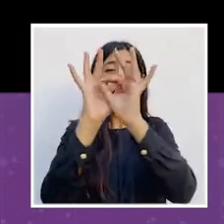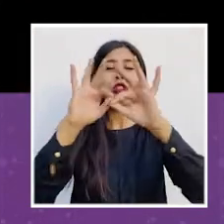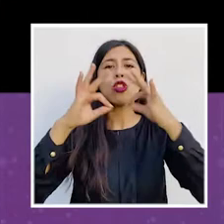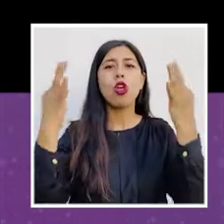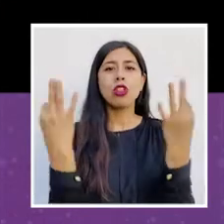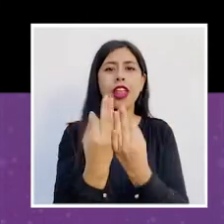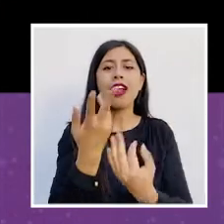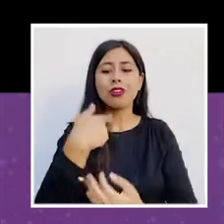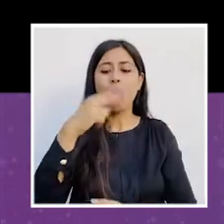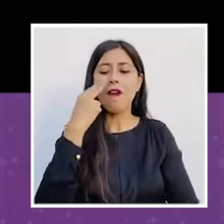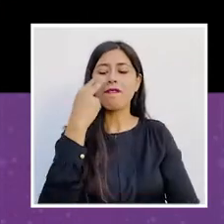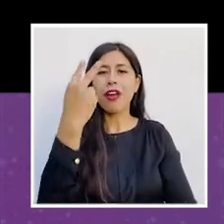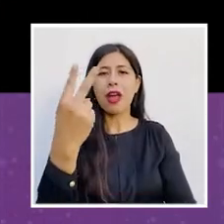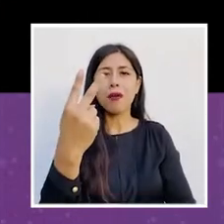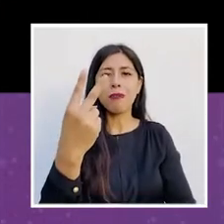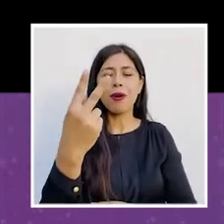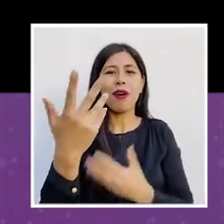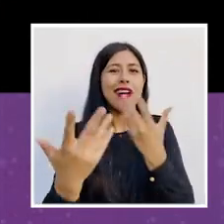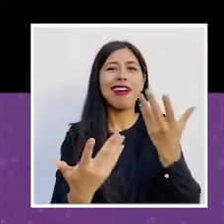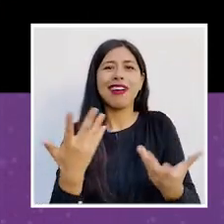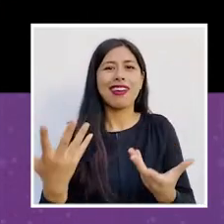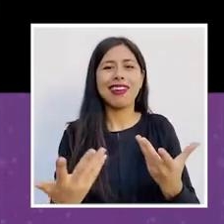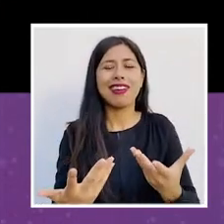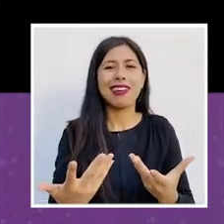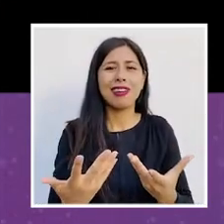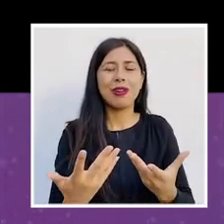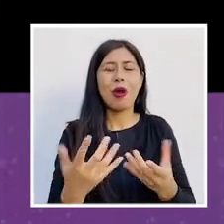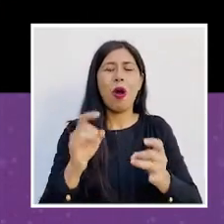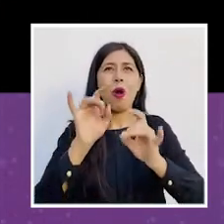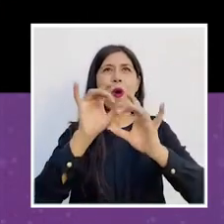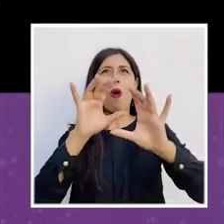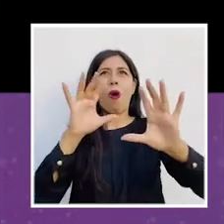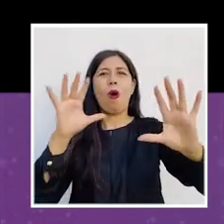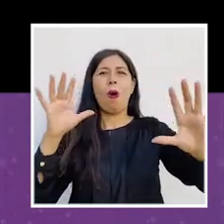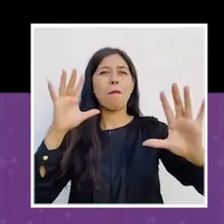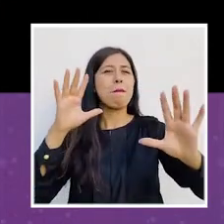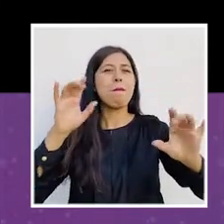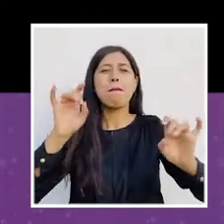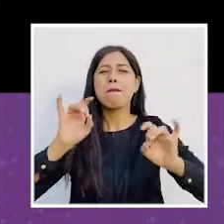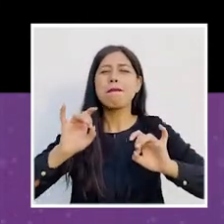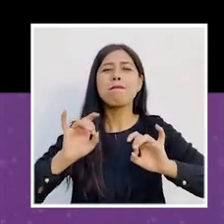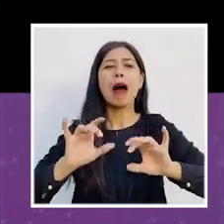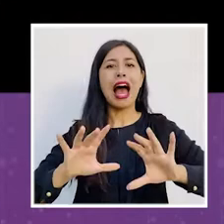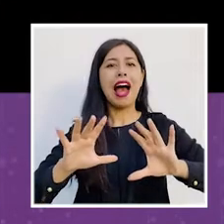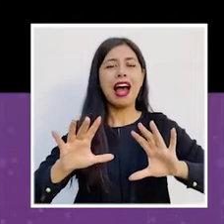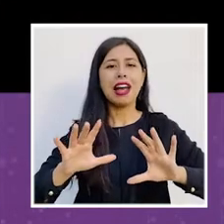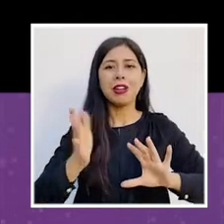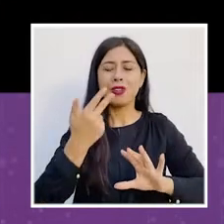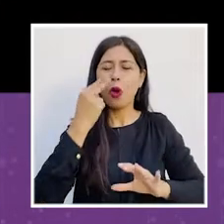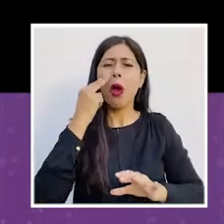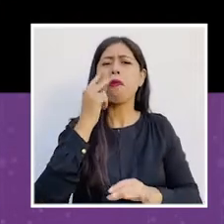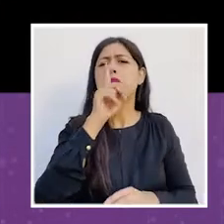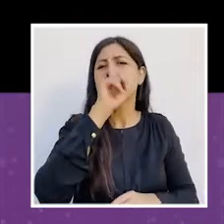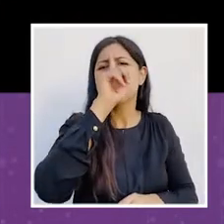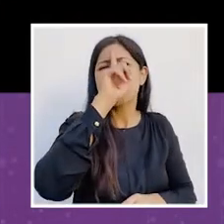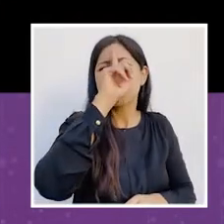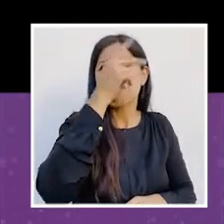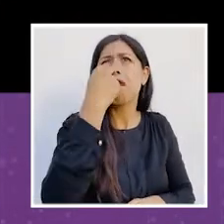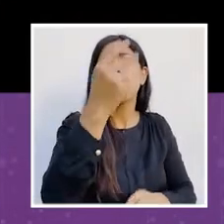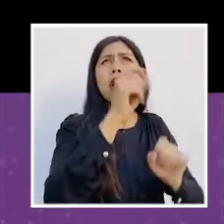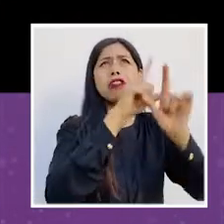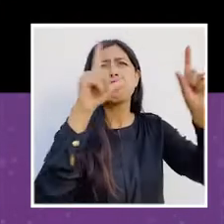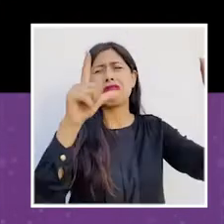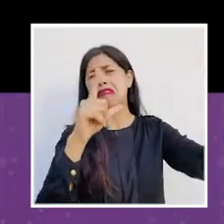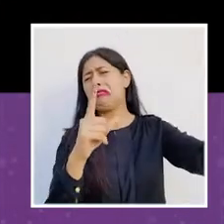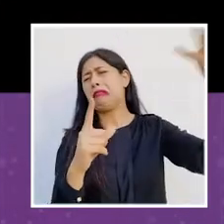total, esto es lo que vemos. Una situación surrealista. Siempre estamos acostumbrados a ver al Sol